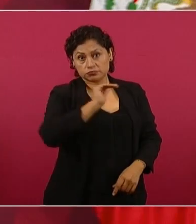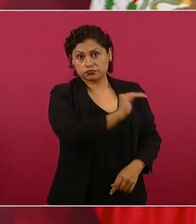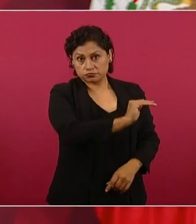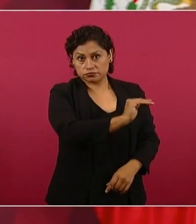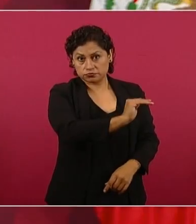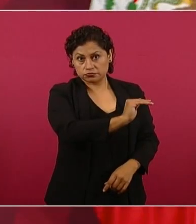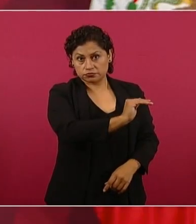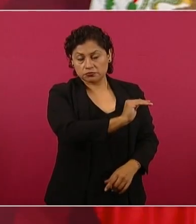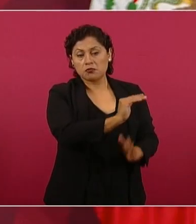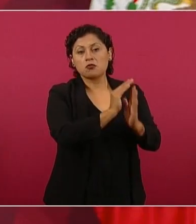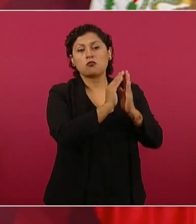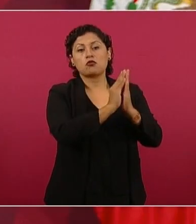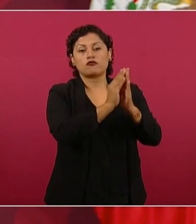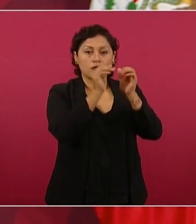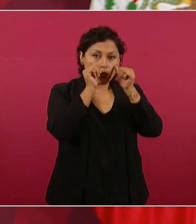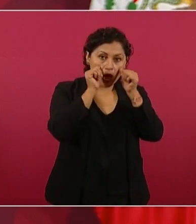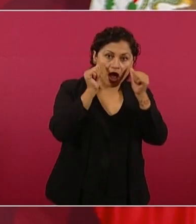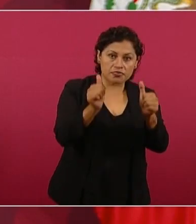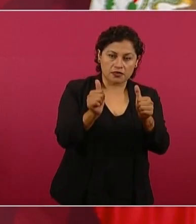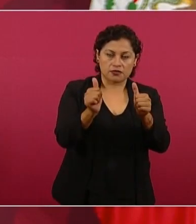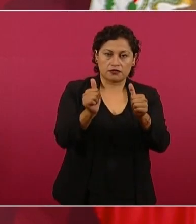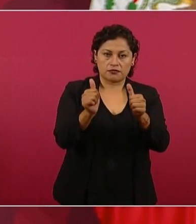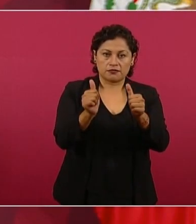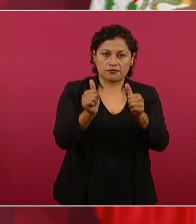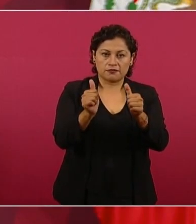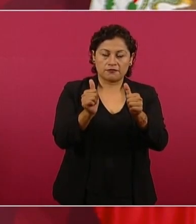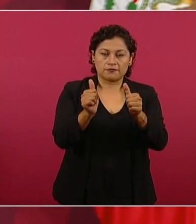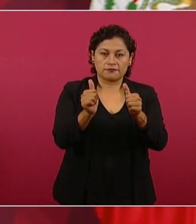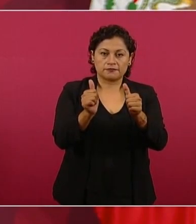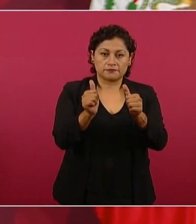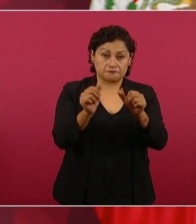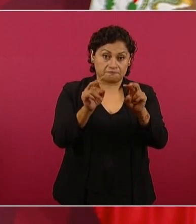que se atienda este asunto.